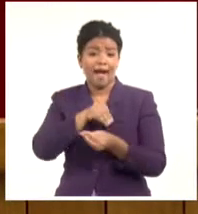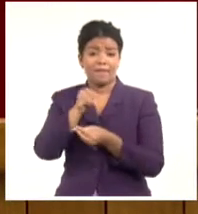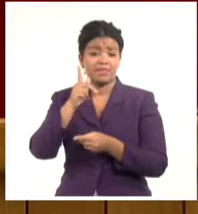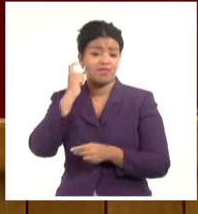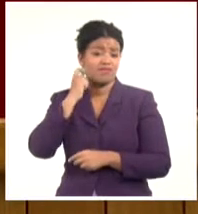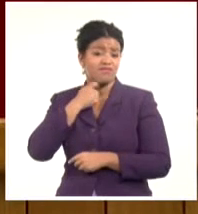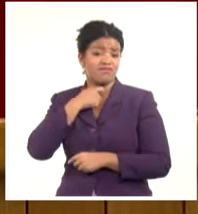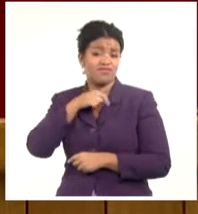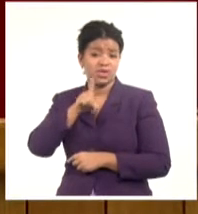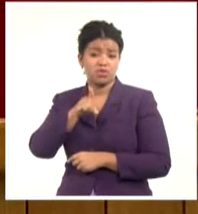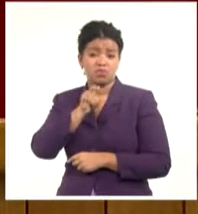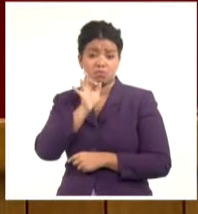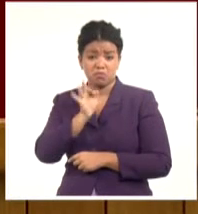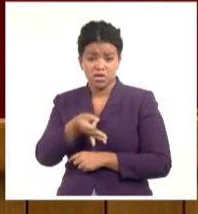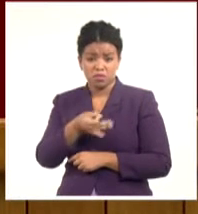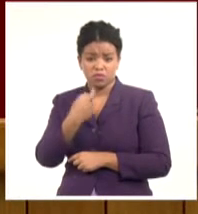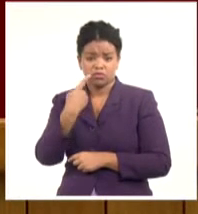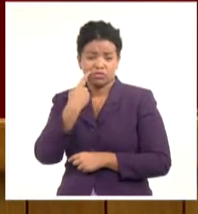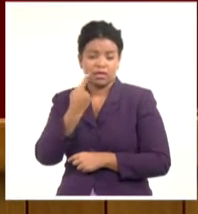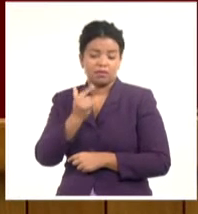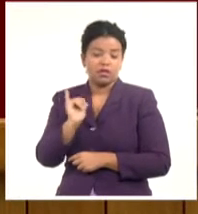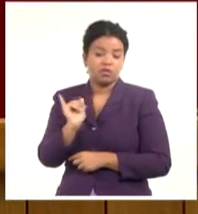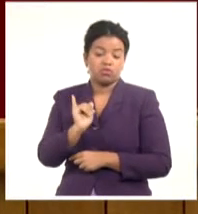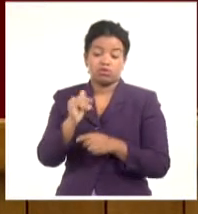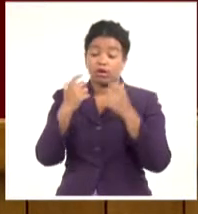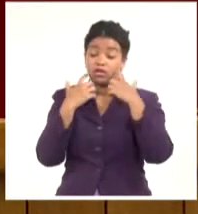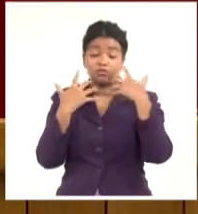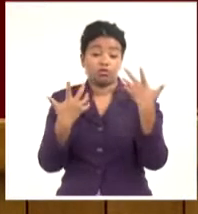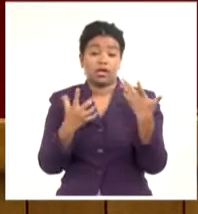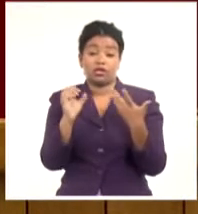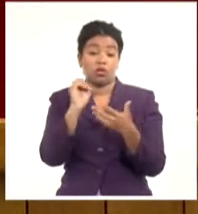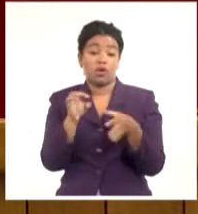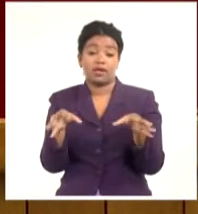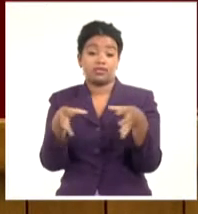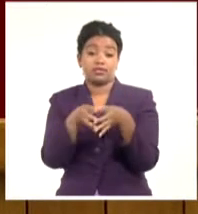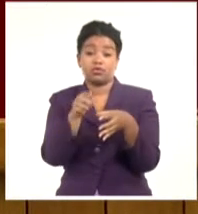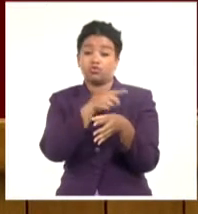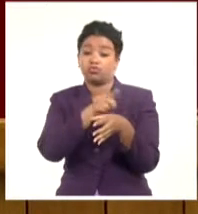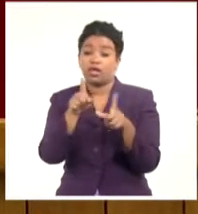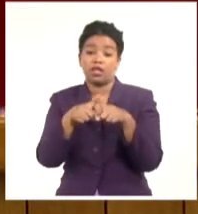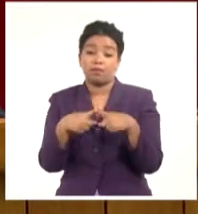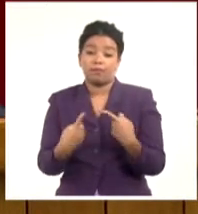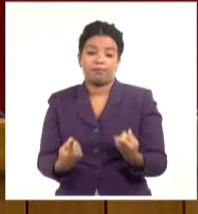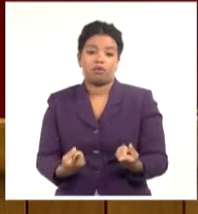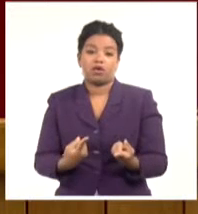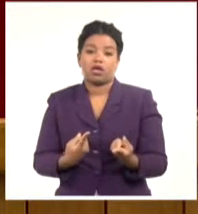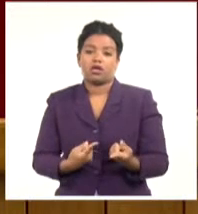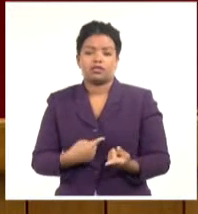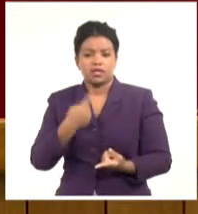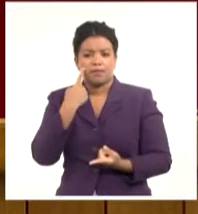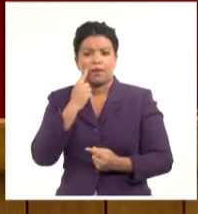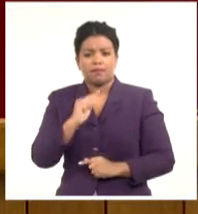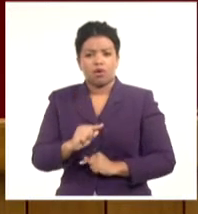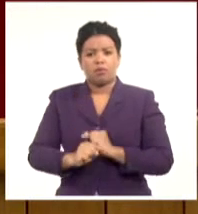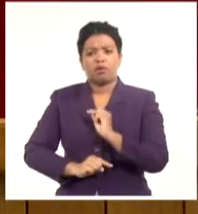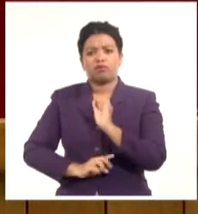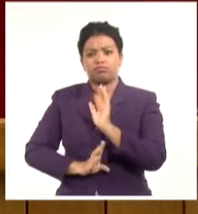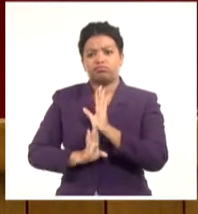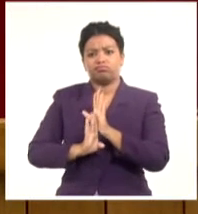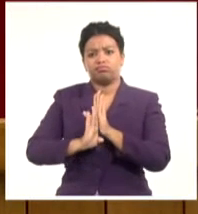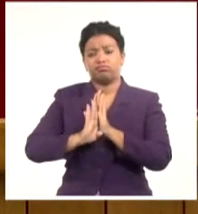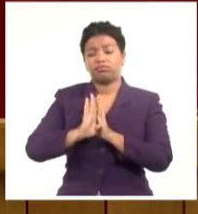FEU le otorga atributos únicos como organización transformadora que se proyecta siempre en acciones de